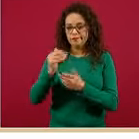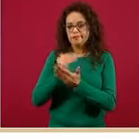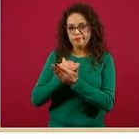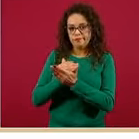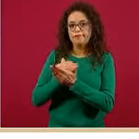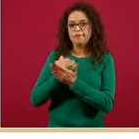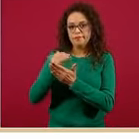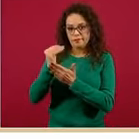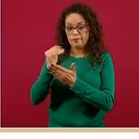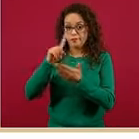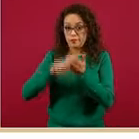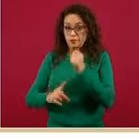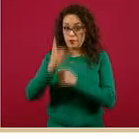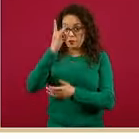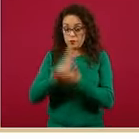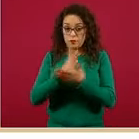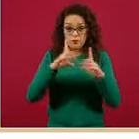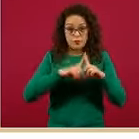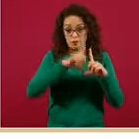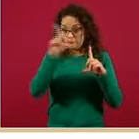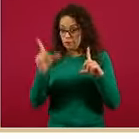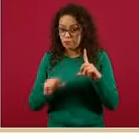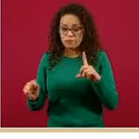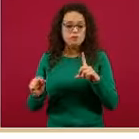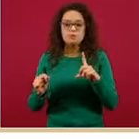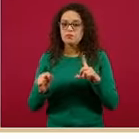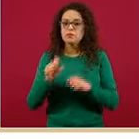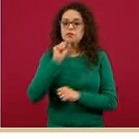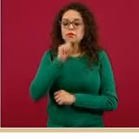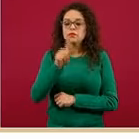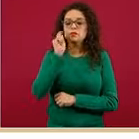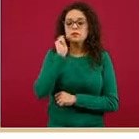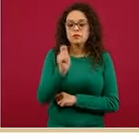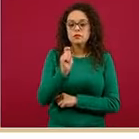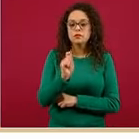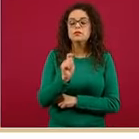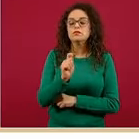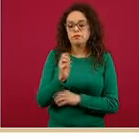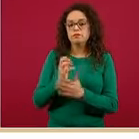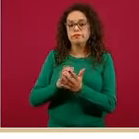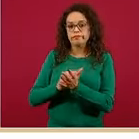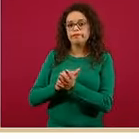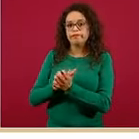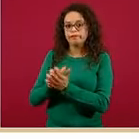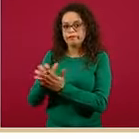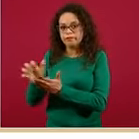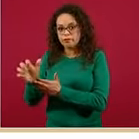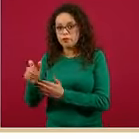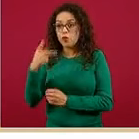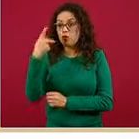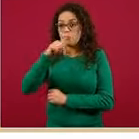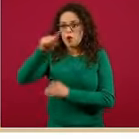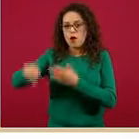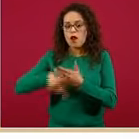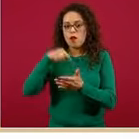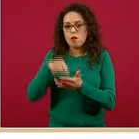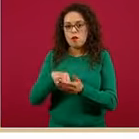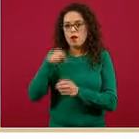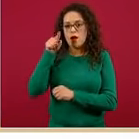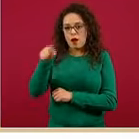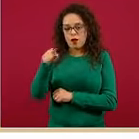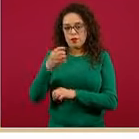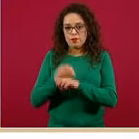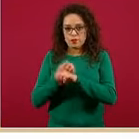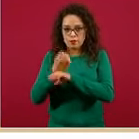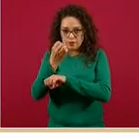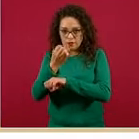nivel nacional, sino también o directamente a incrementos observados en sus entidades